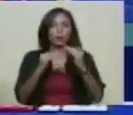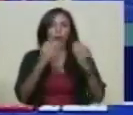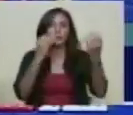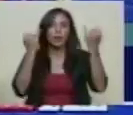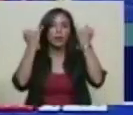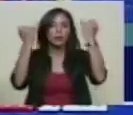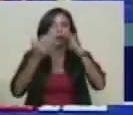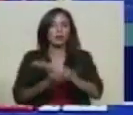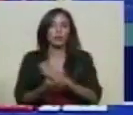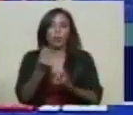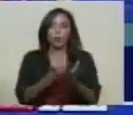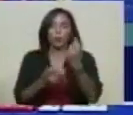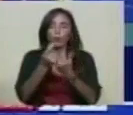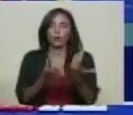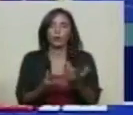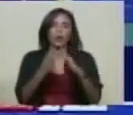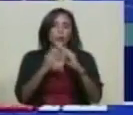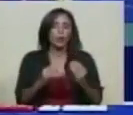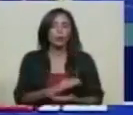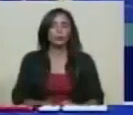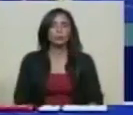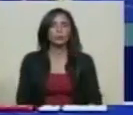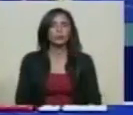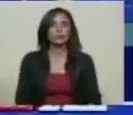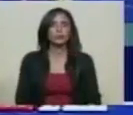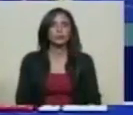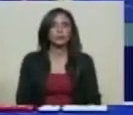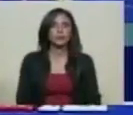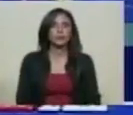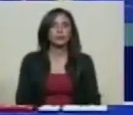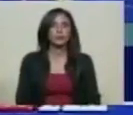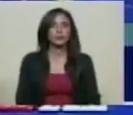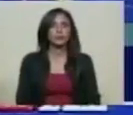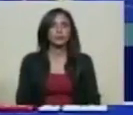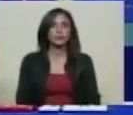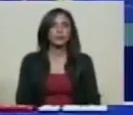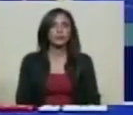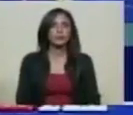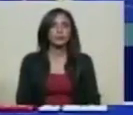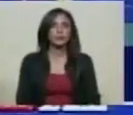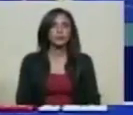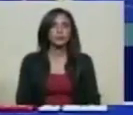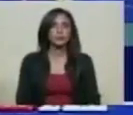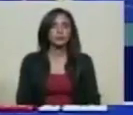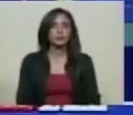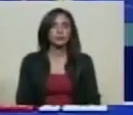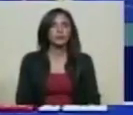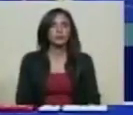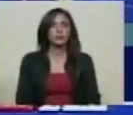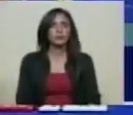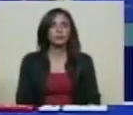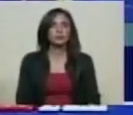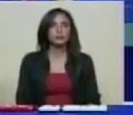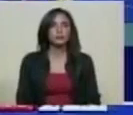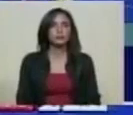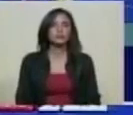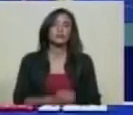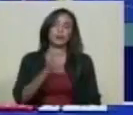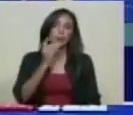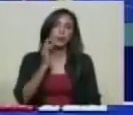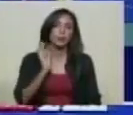el futuro del proyecto económico bolivariano de diversificación de la riqueza. Por